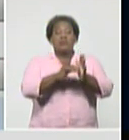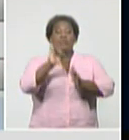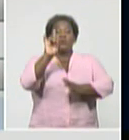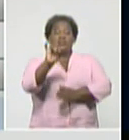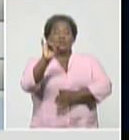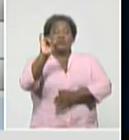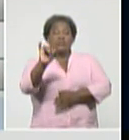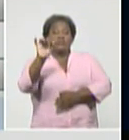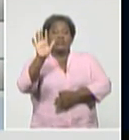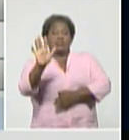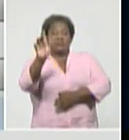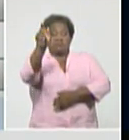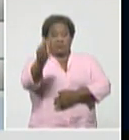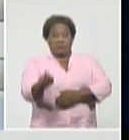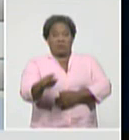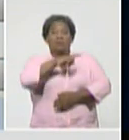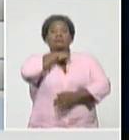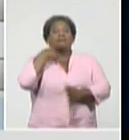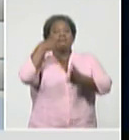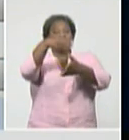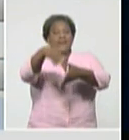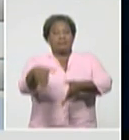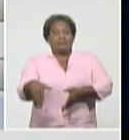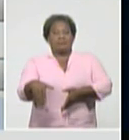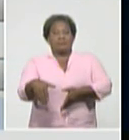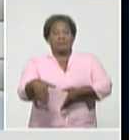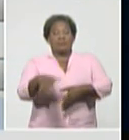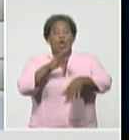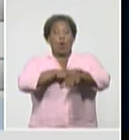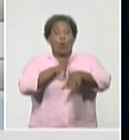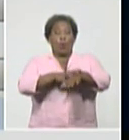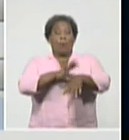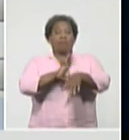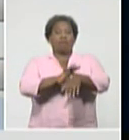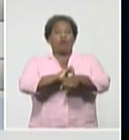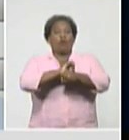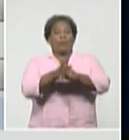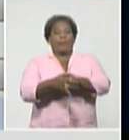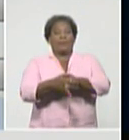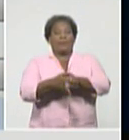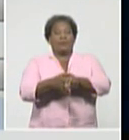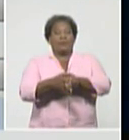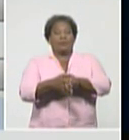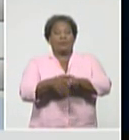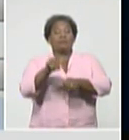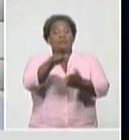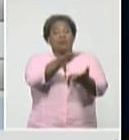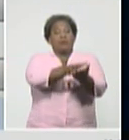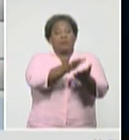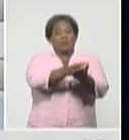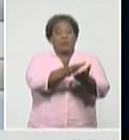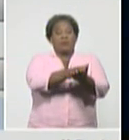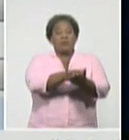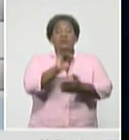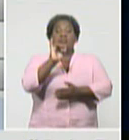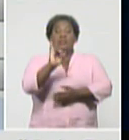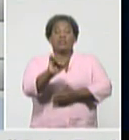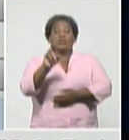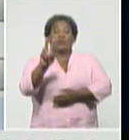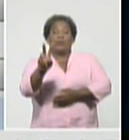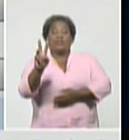6.965 personas que fallecieron con esta enfermedad, lo cual hace un acumulado de